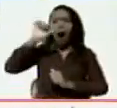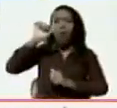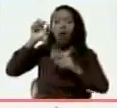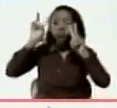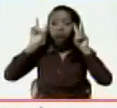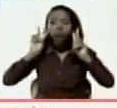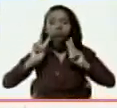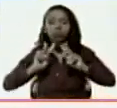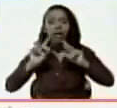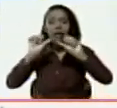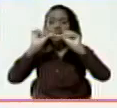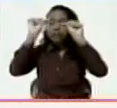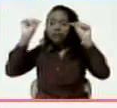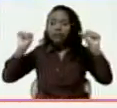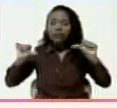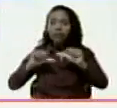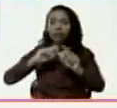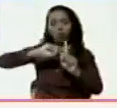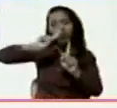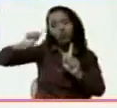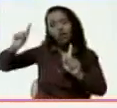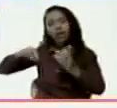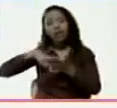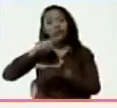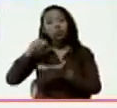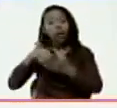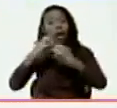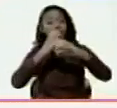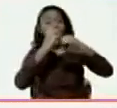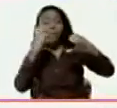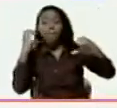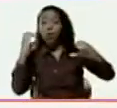sistema eléctrico nacional transporte